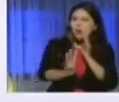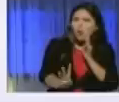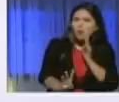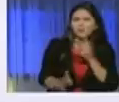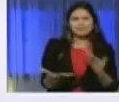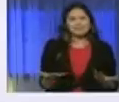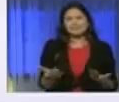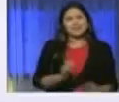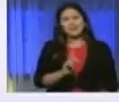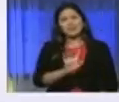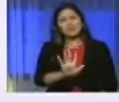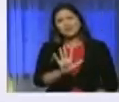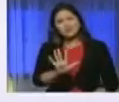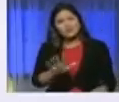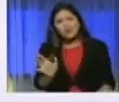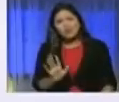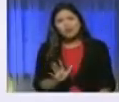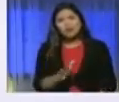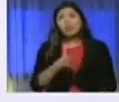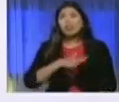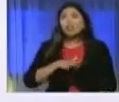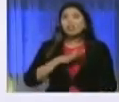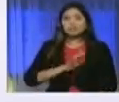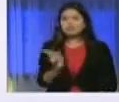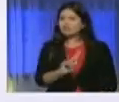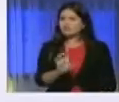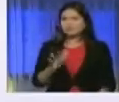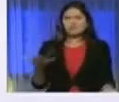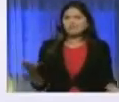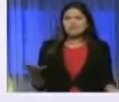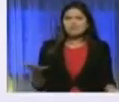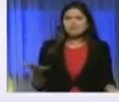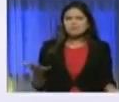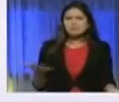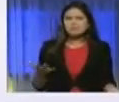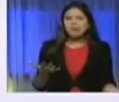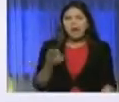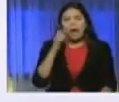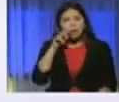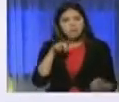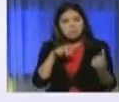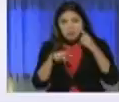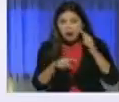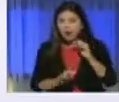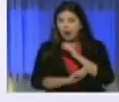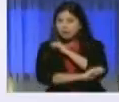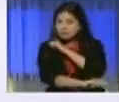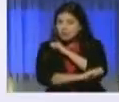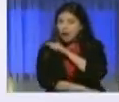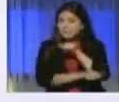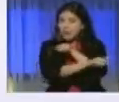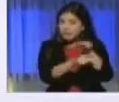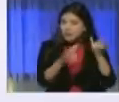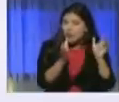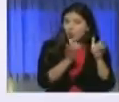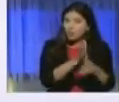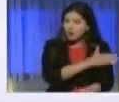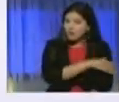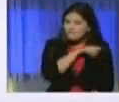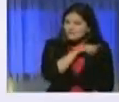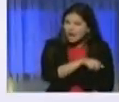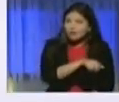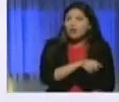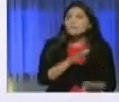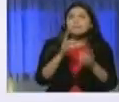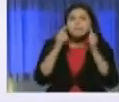actitud pasiva, ¿vale? Que no tengan una actitud pasiva en las trampas que nos mete la burguesía parasitaria. Que los